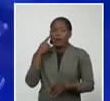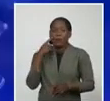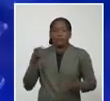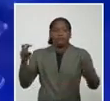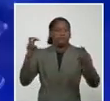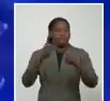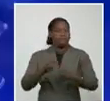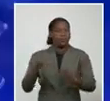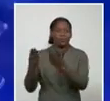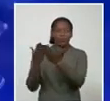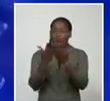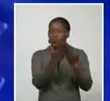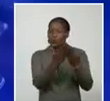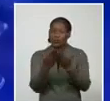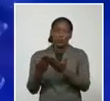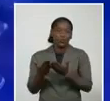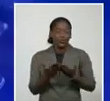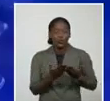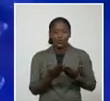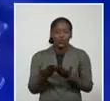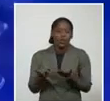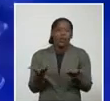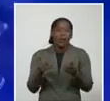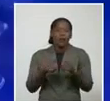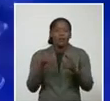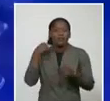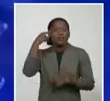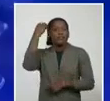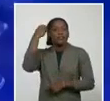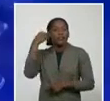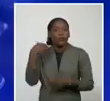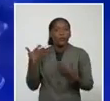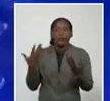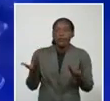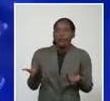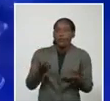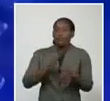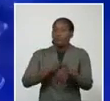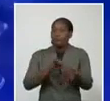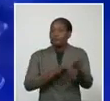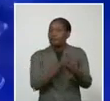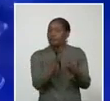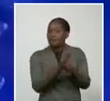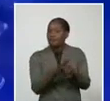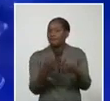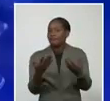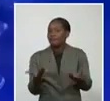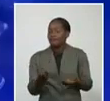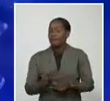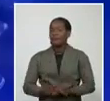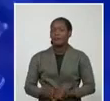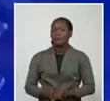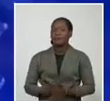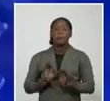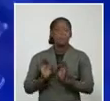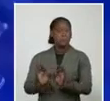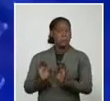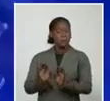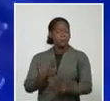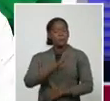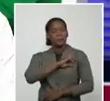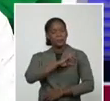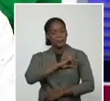también porque realmente temas novedosos es el de término, interés. ¿no? Son enfermedades zoonóticas de los animales al ser humano.